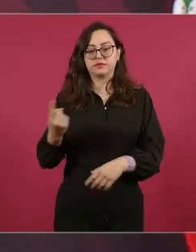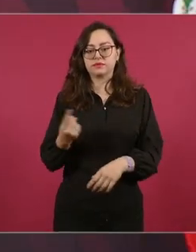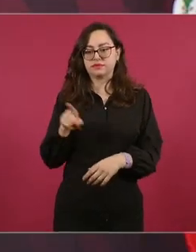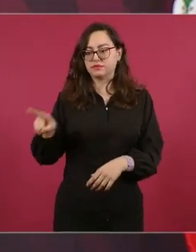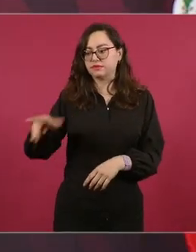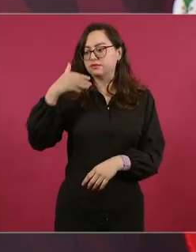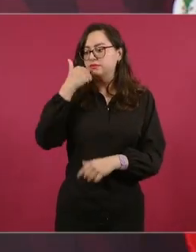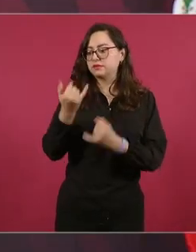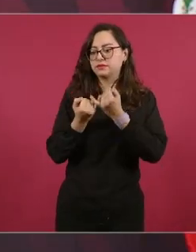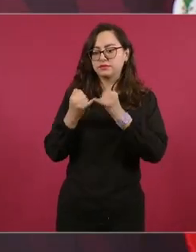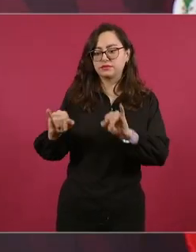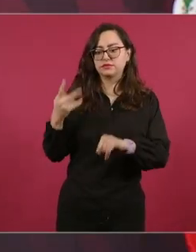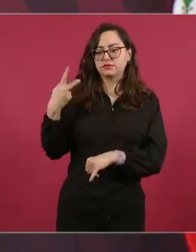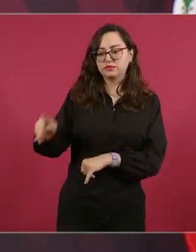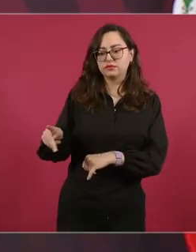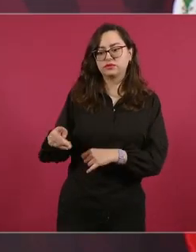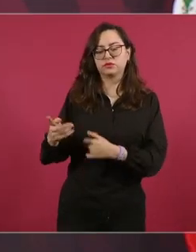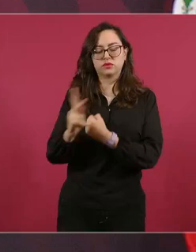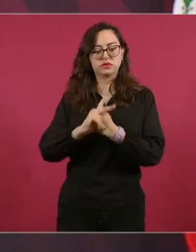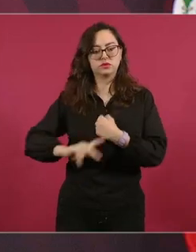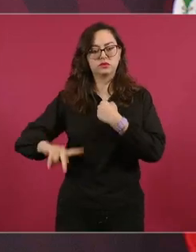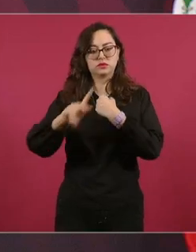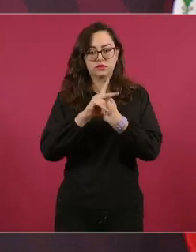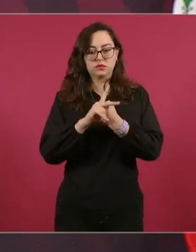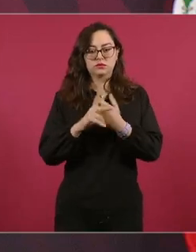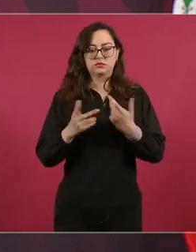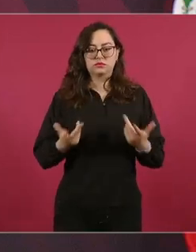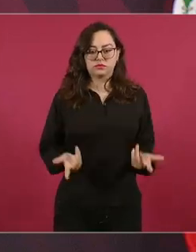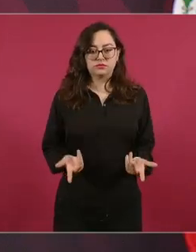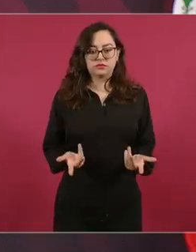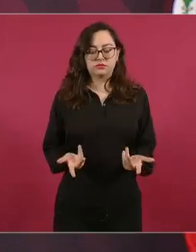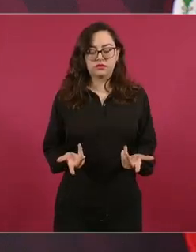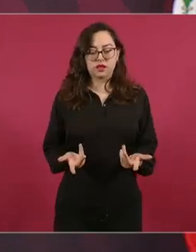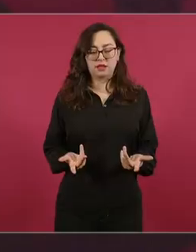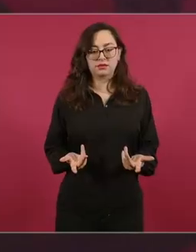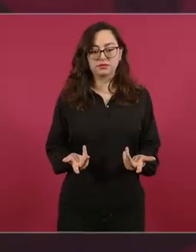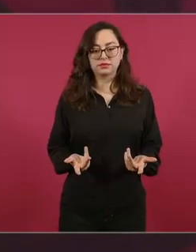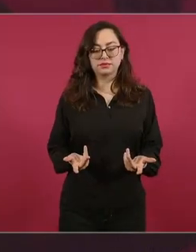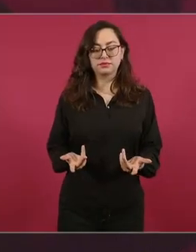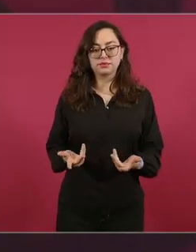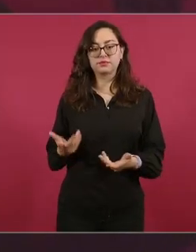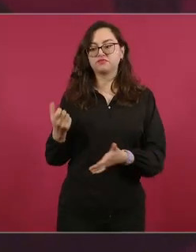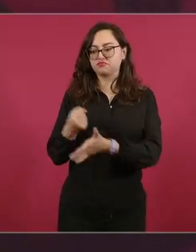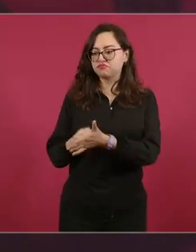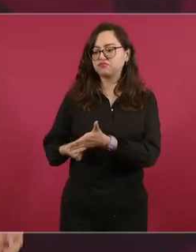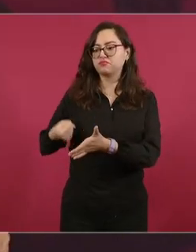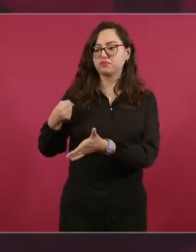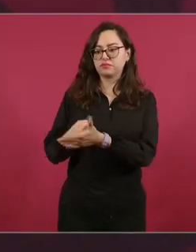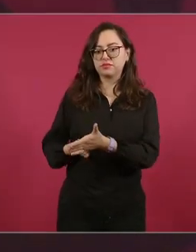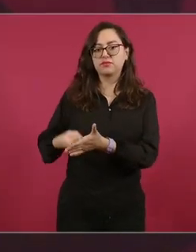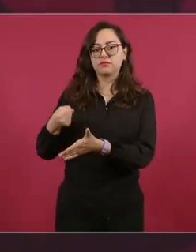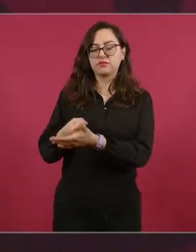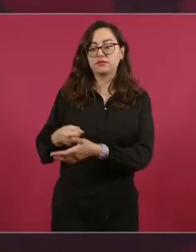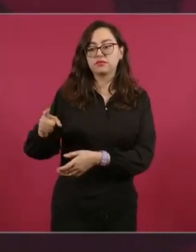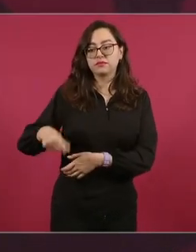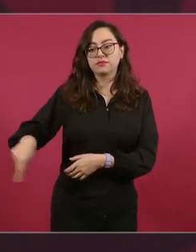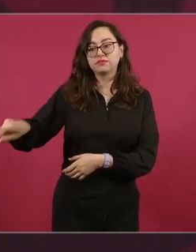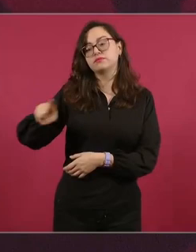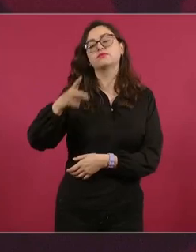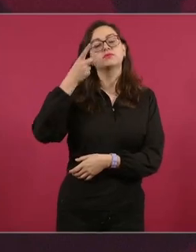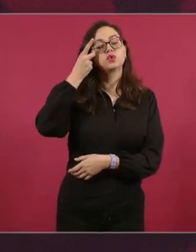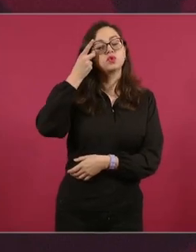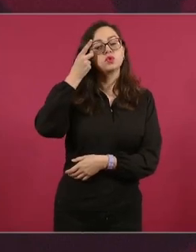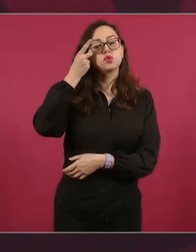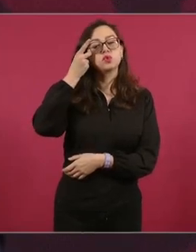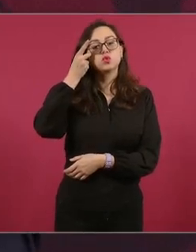soberanía de su país, porque no eran dueños